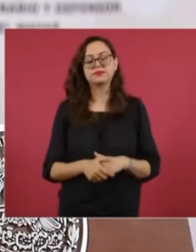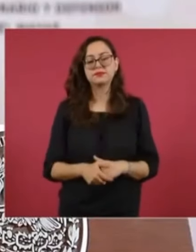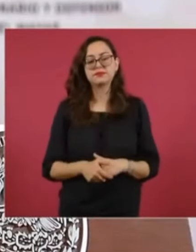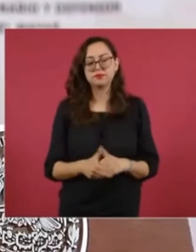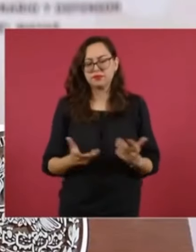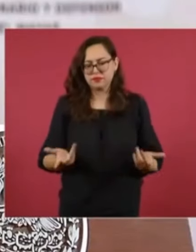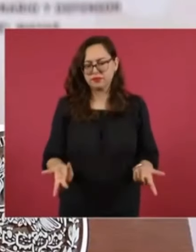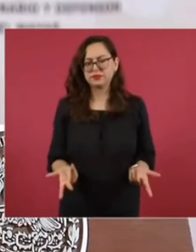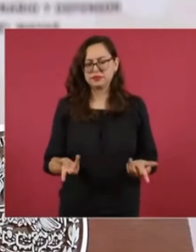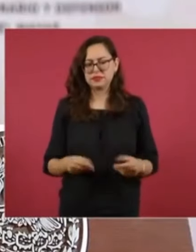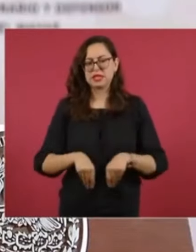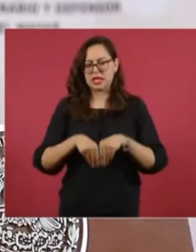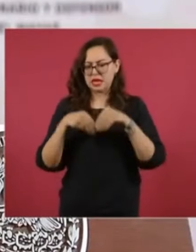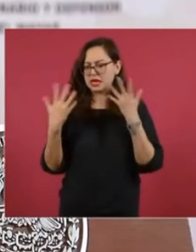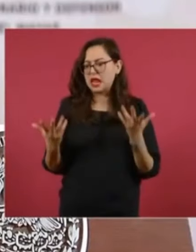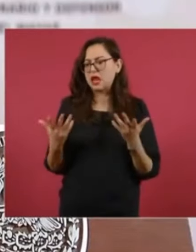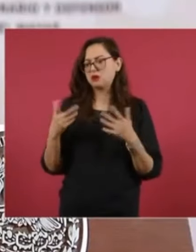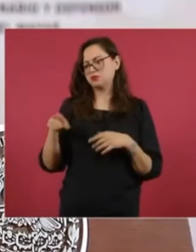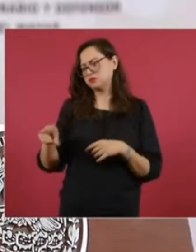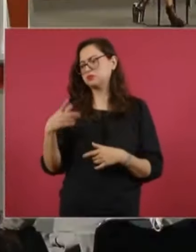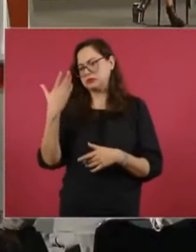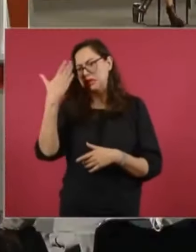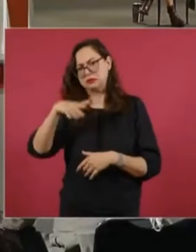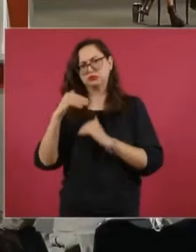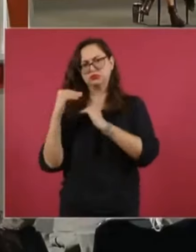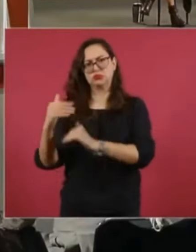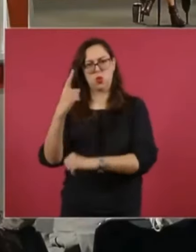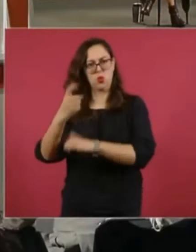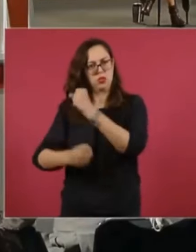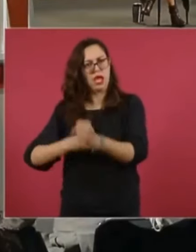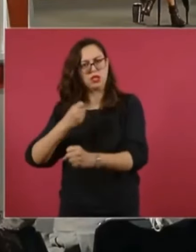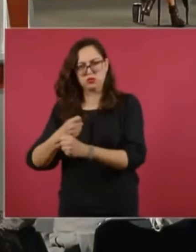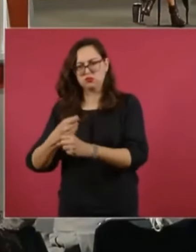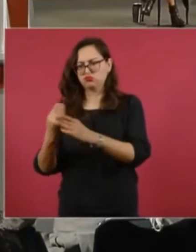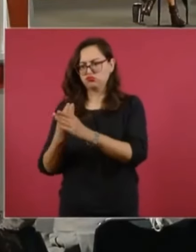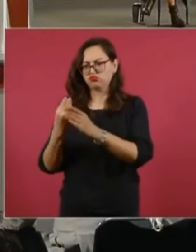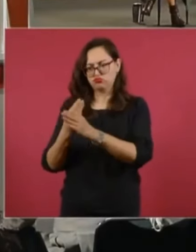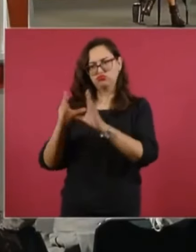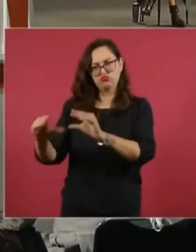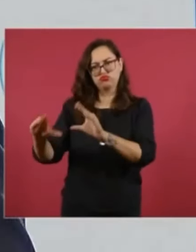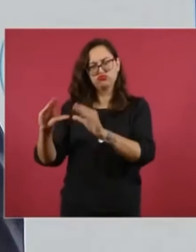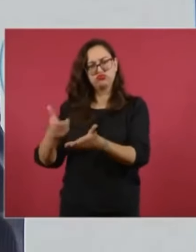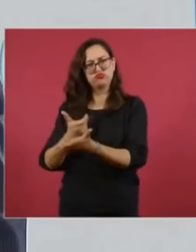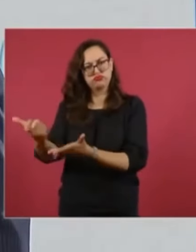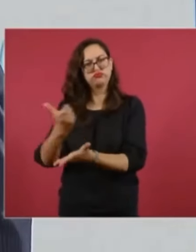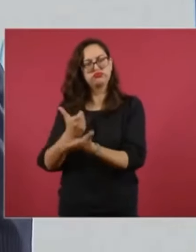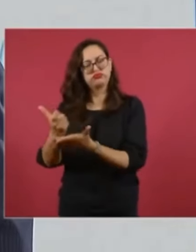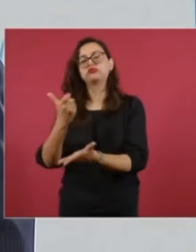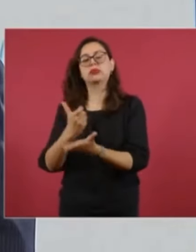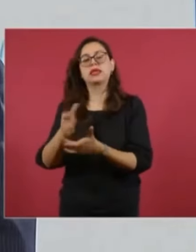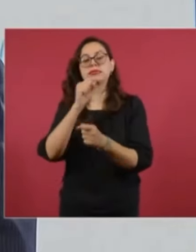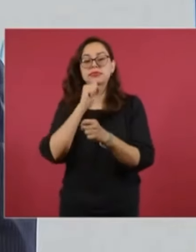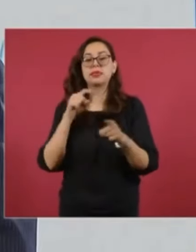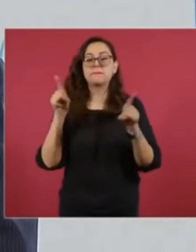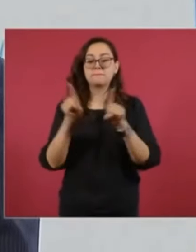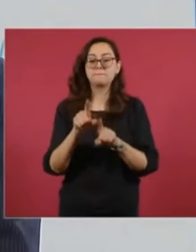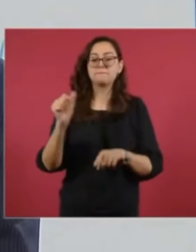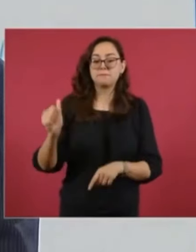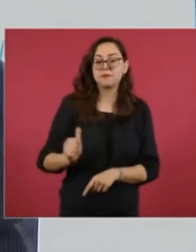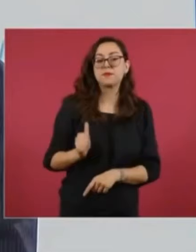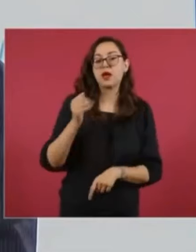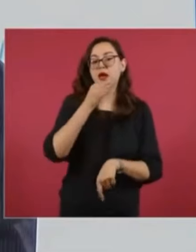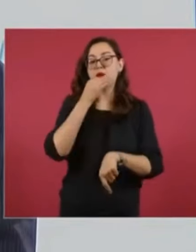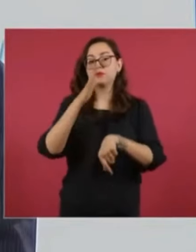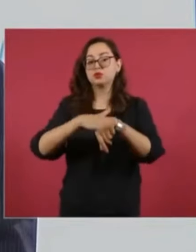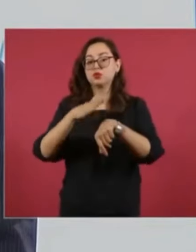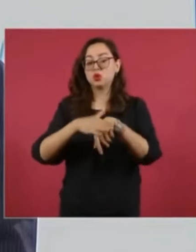cumplimiento de su propia capacitación y aprovecho así el espacio para decirles a todas y todos Que el próximo día